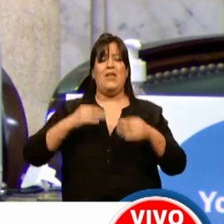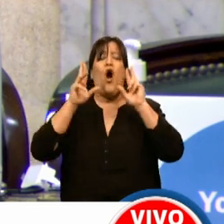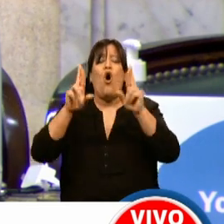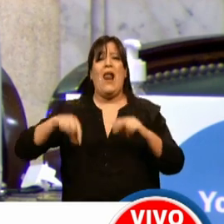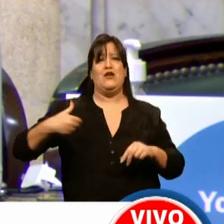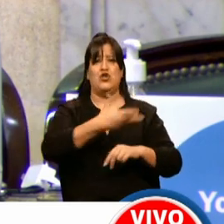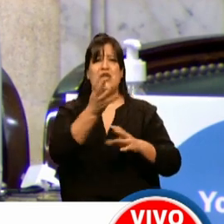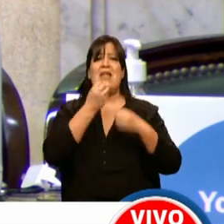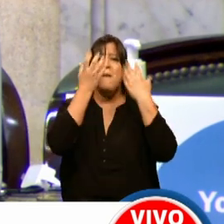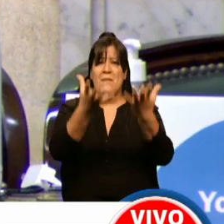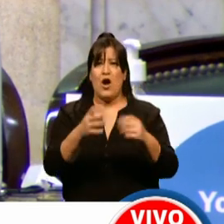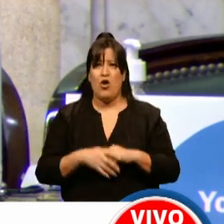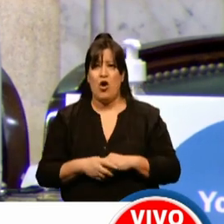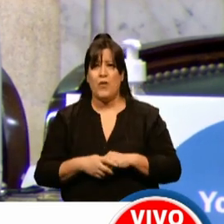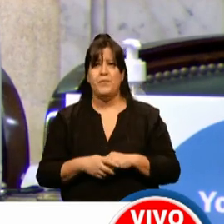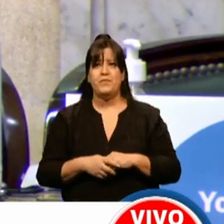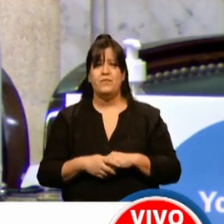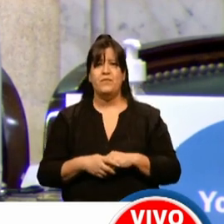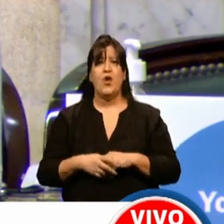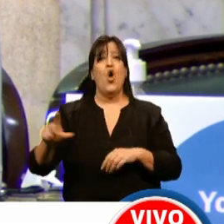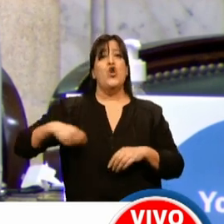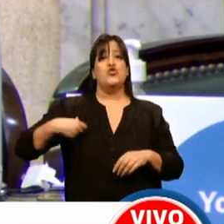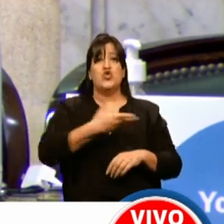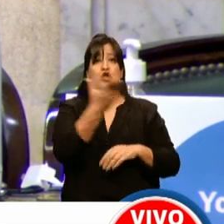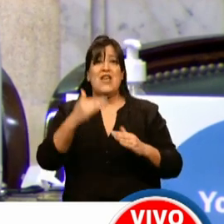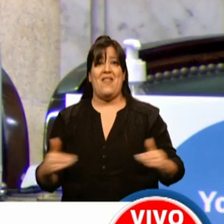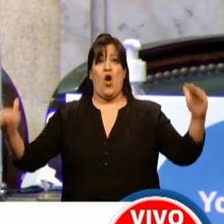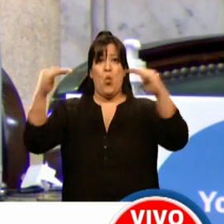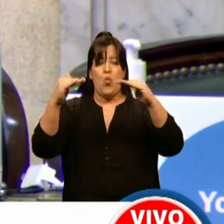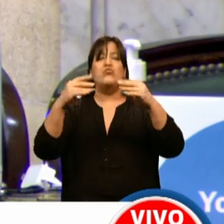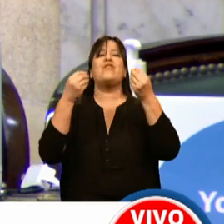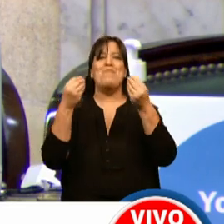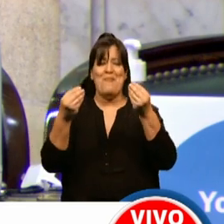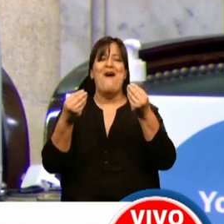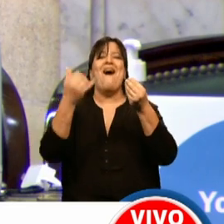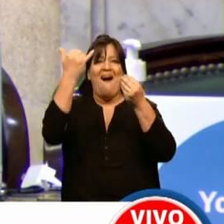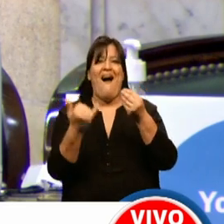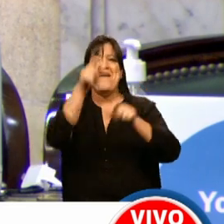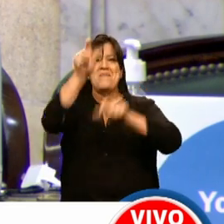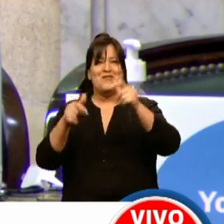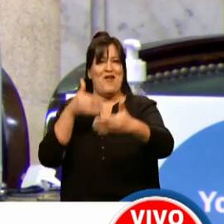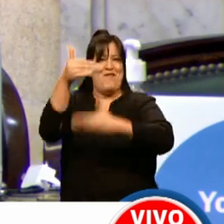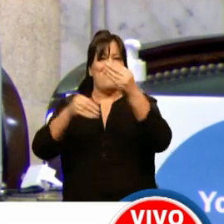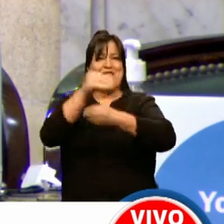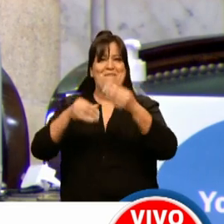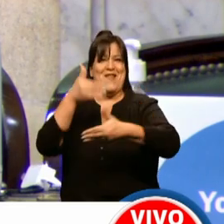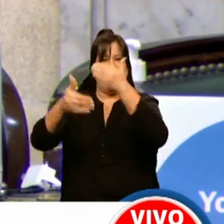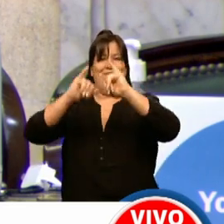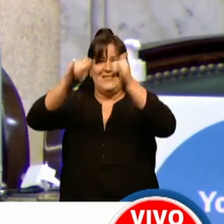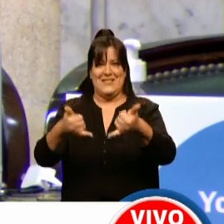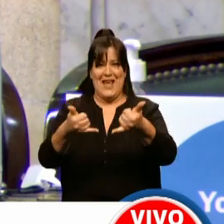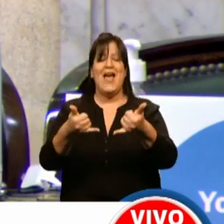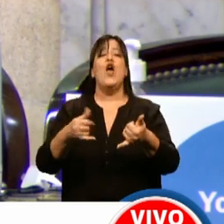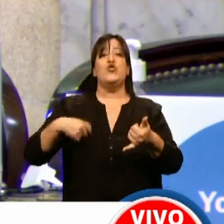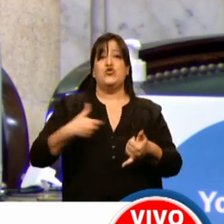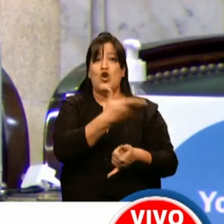no hay una sociedad justa cuando no se desarrollan las personas y no se desarrollan la familia una sociedad